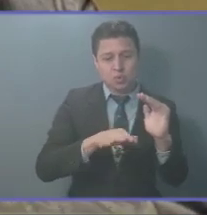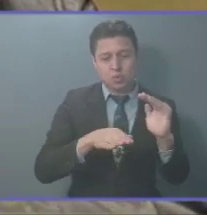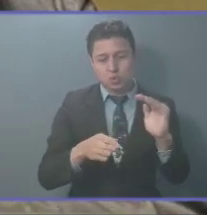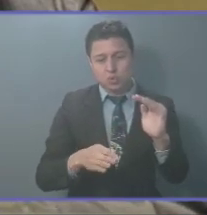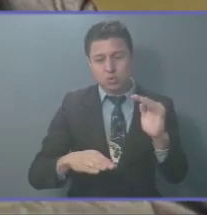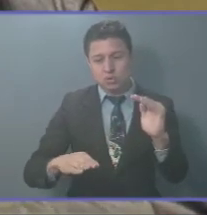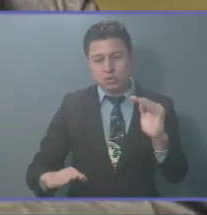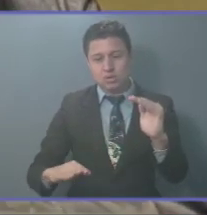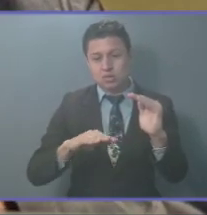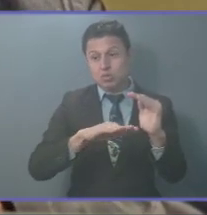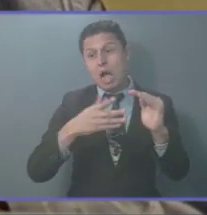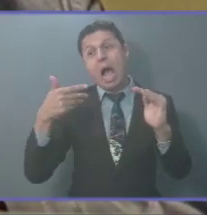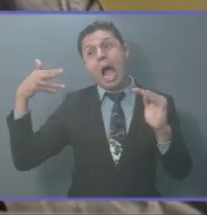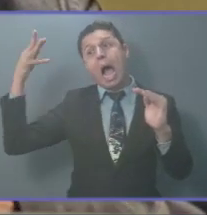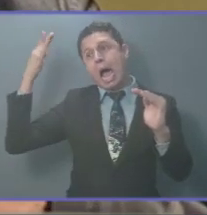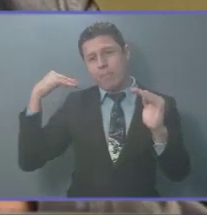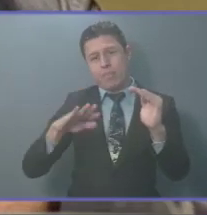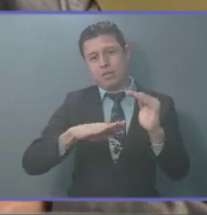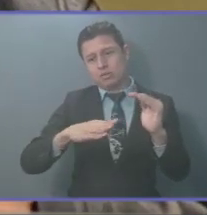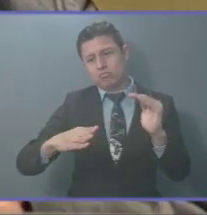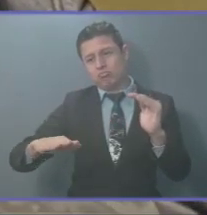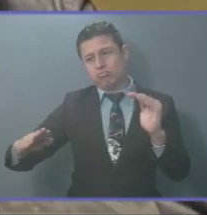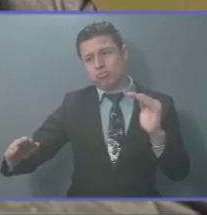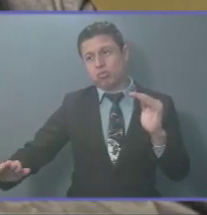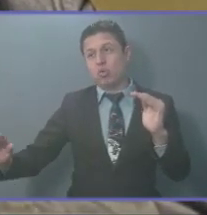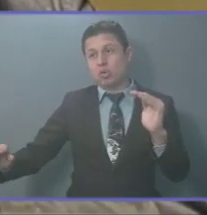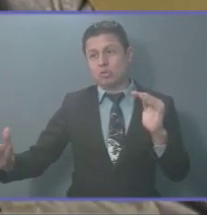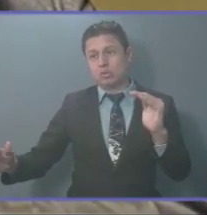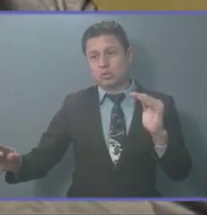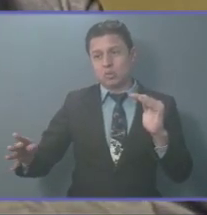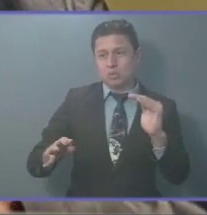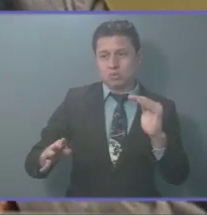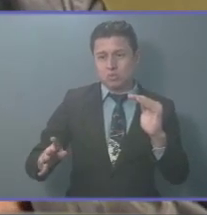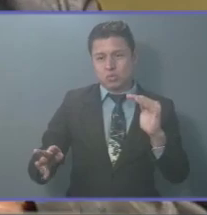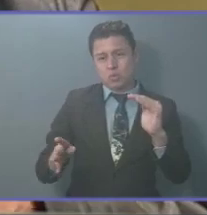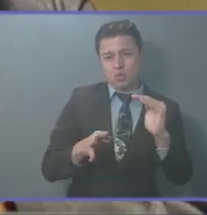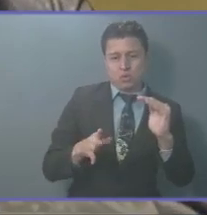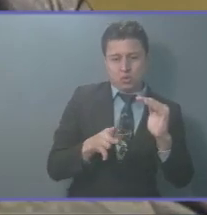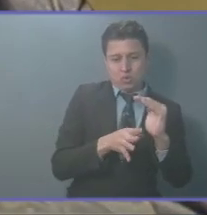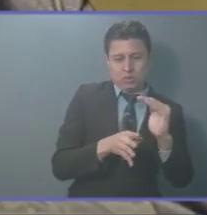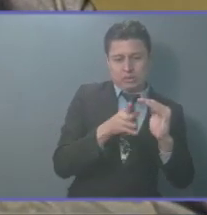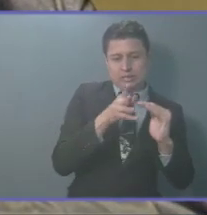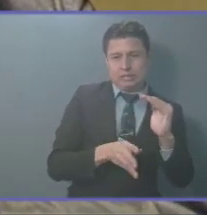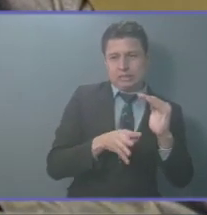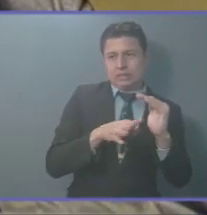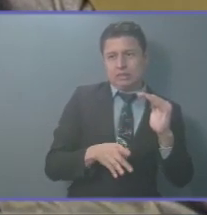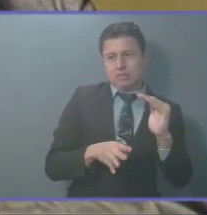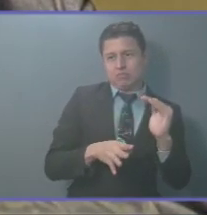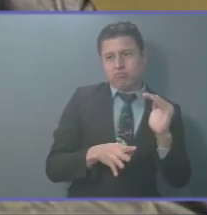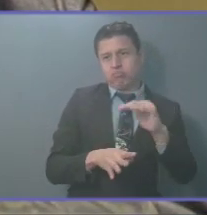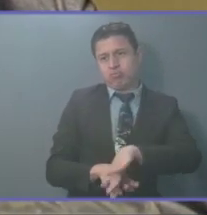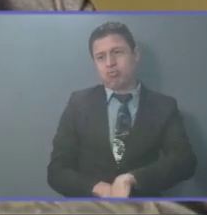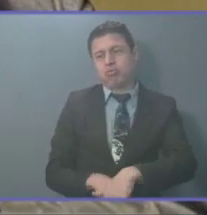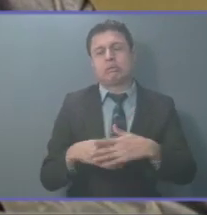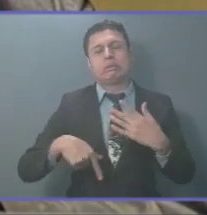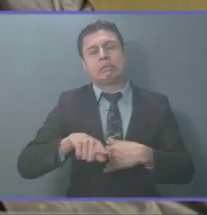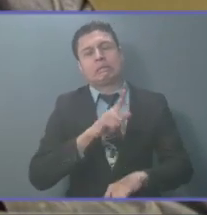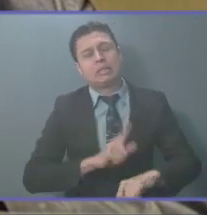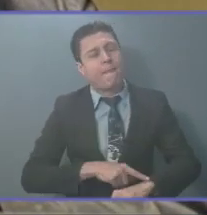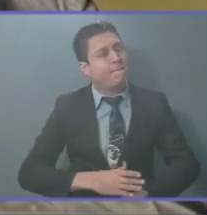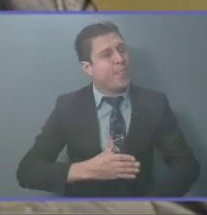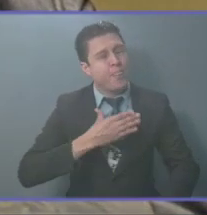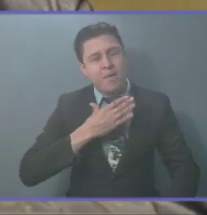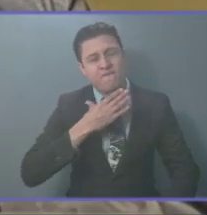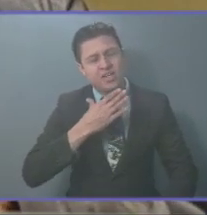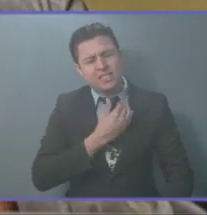años y la misma pobreza los hace que se vayan quedando en esos lugares, en condiciones que a lo mejor